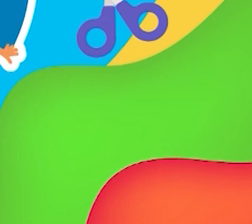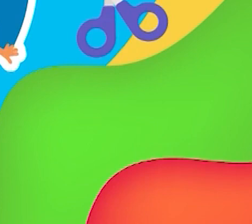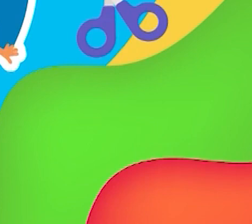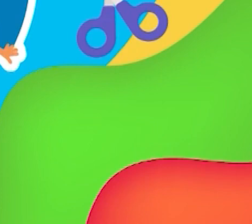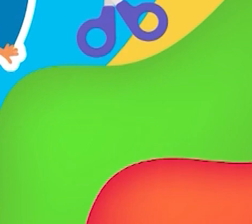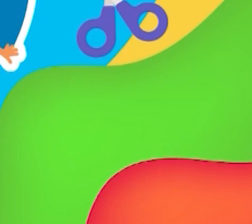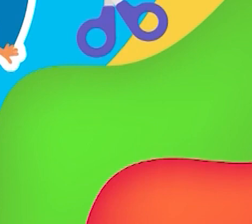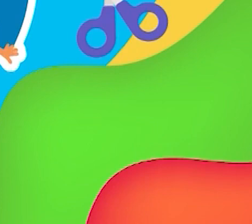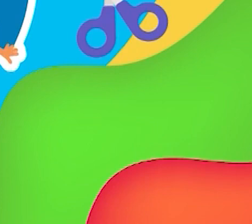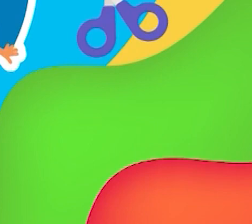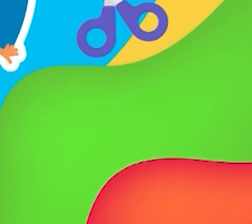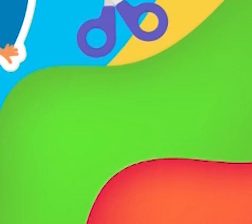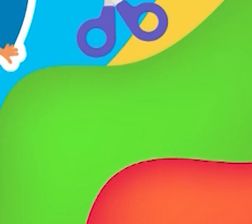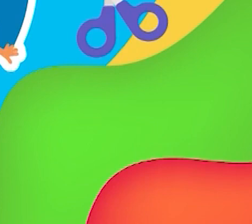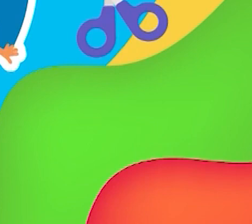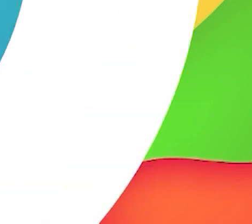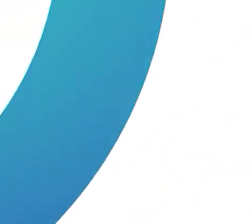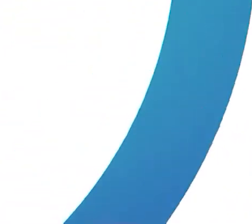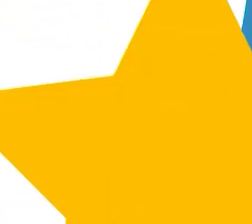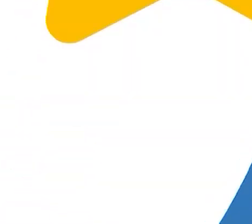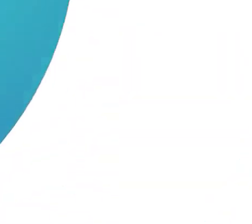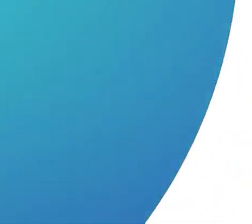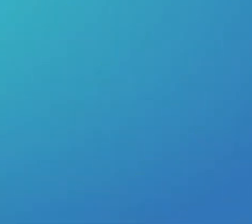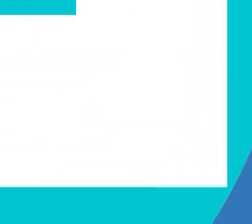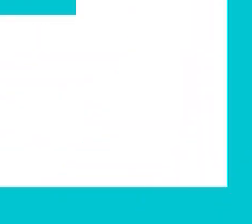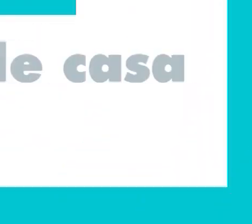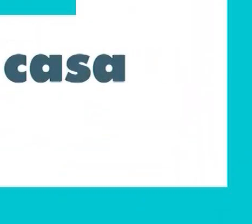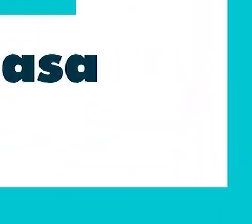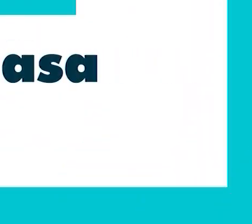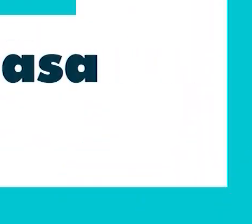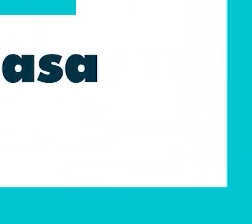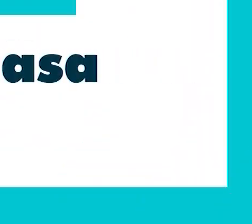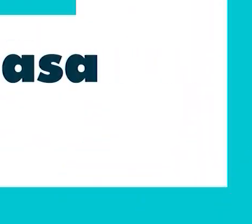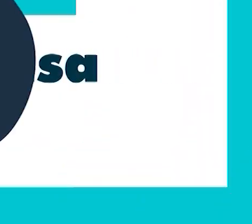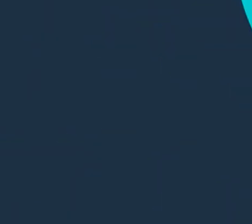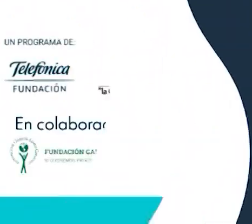Continúa aprendiendo desde casa con los